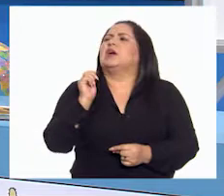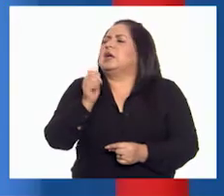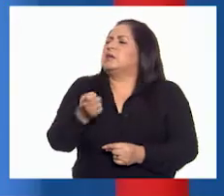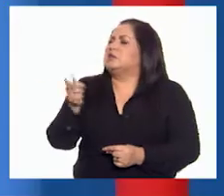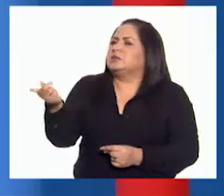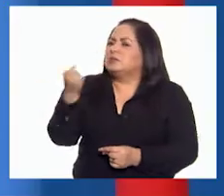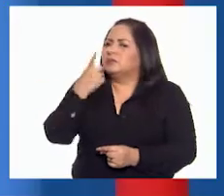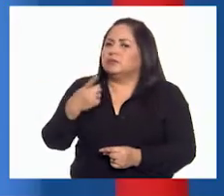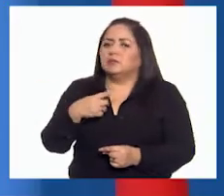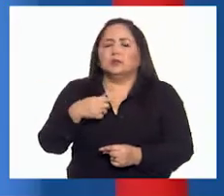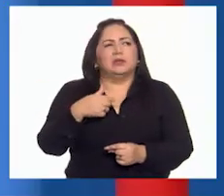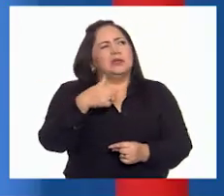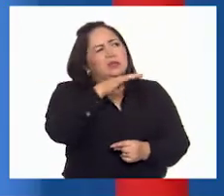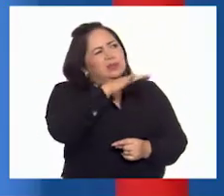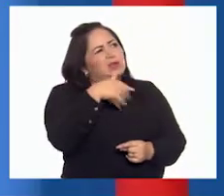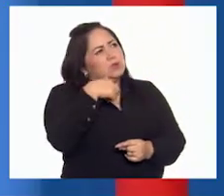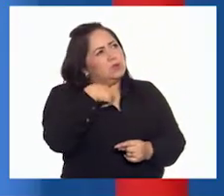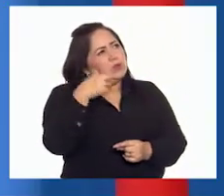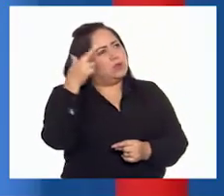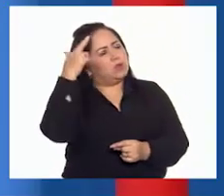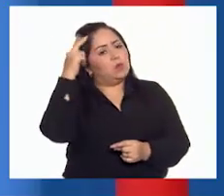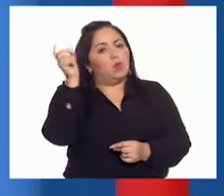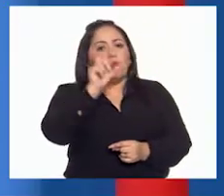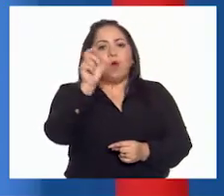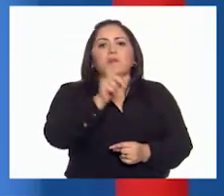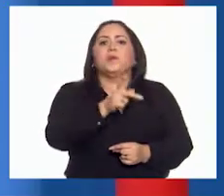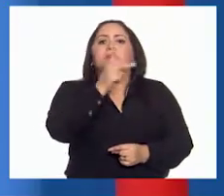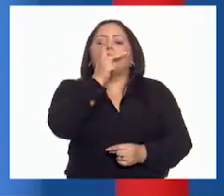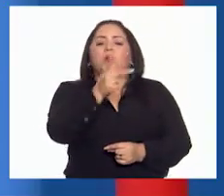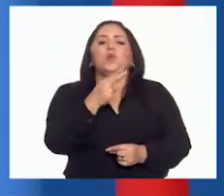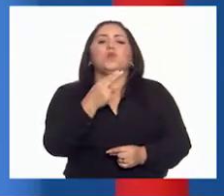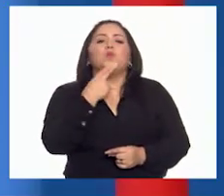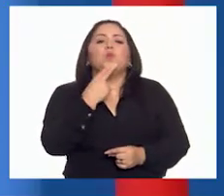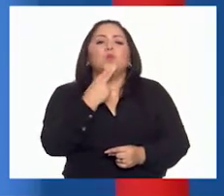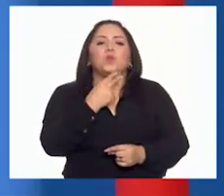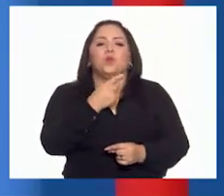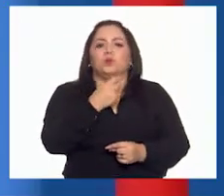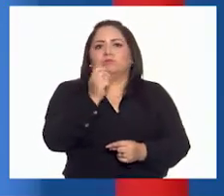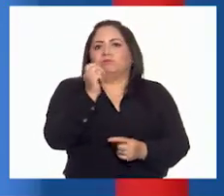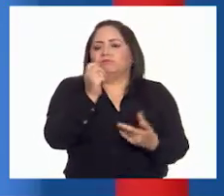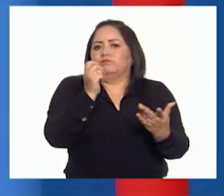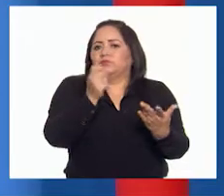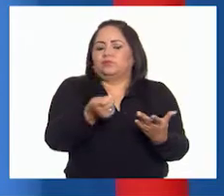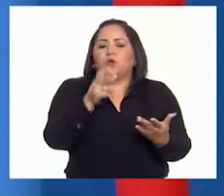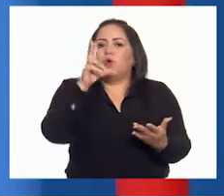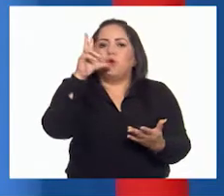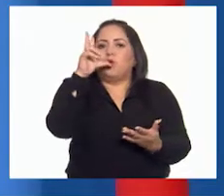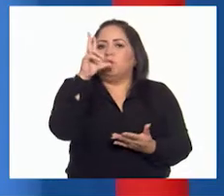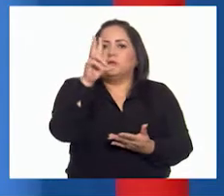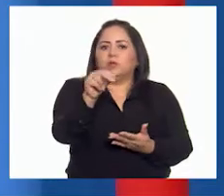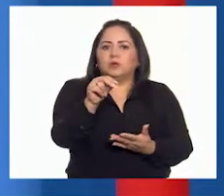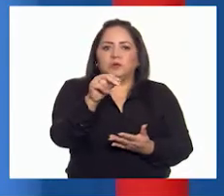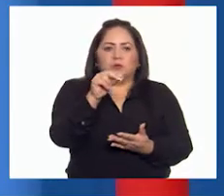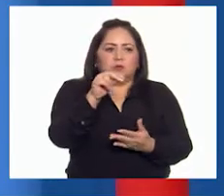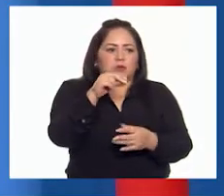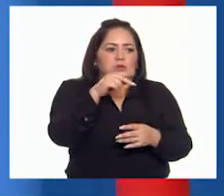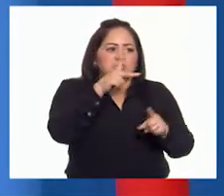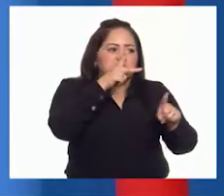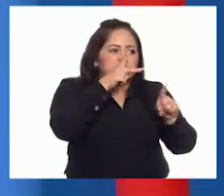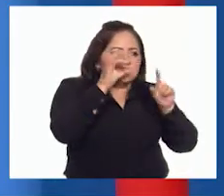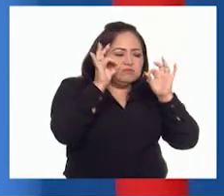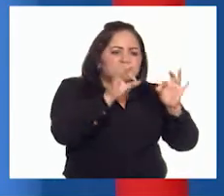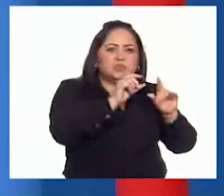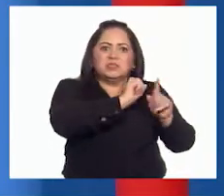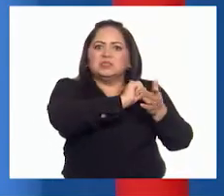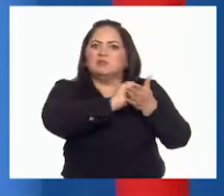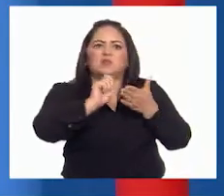recuerdas? Pues recuerdo que es cuando se utilizan las palabras de un modo que no se respeta su significado